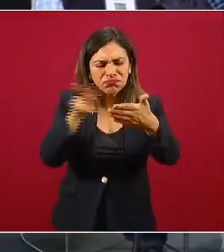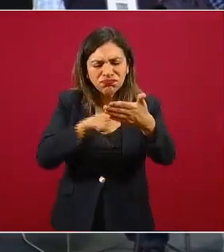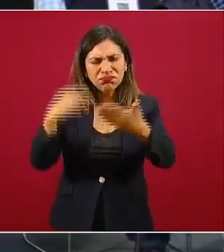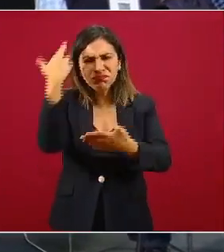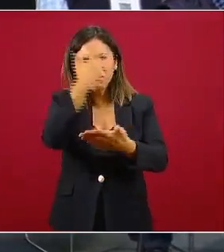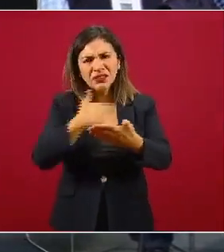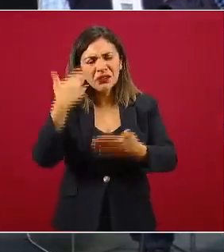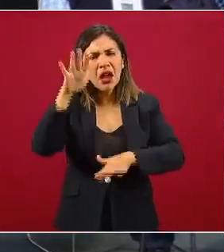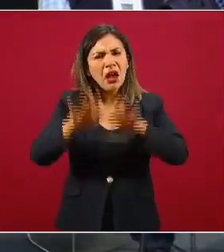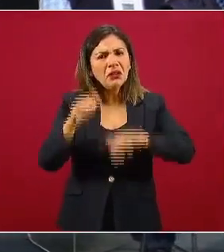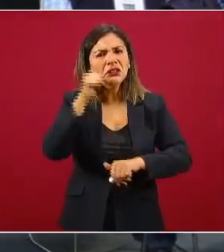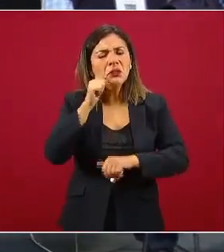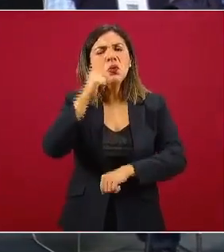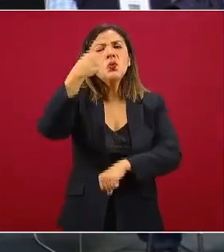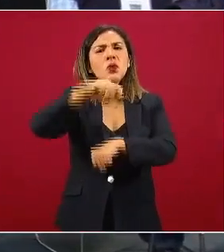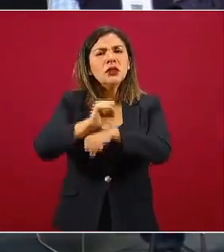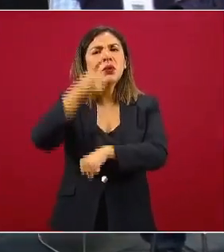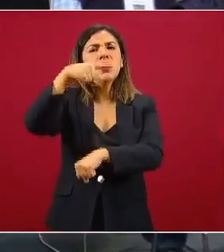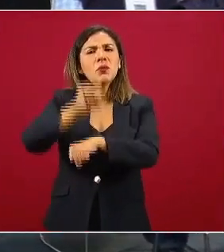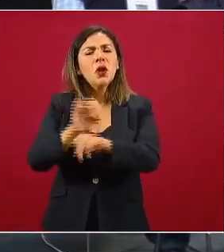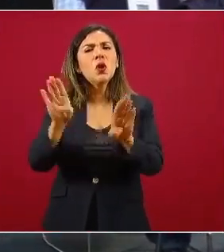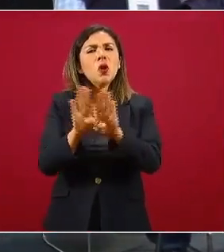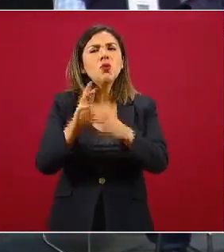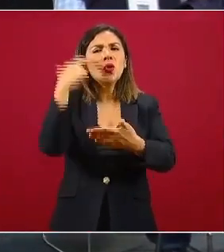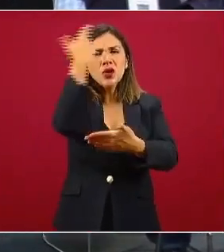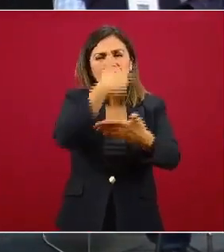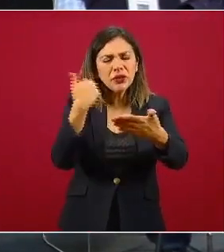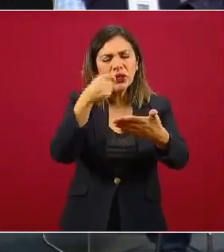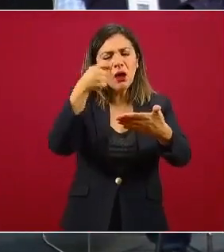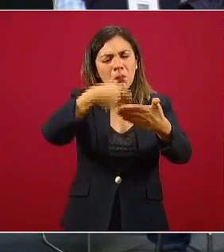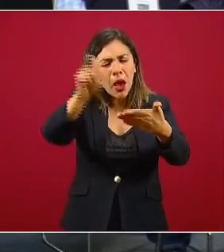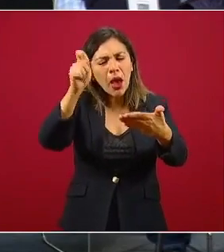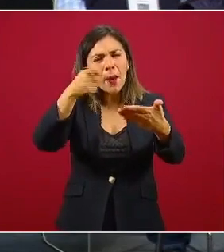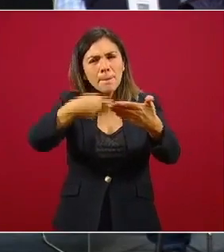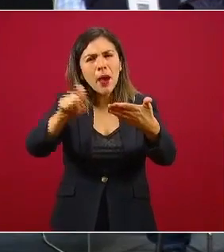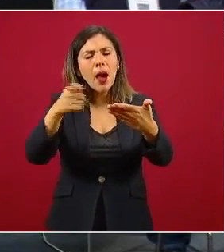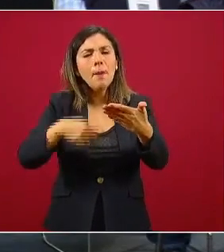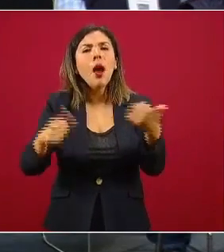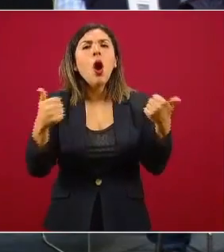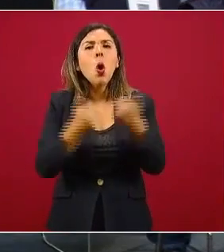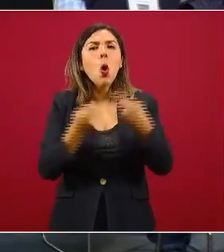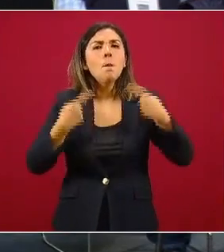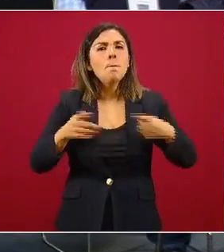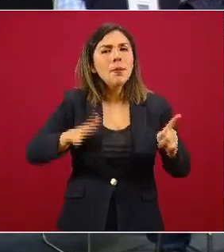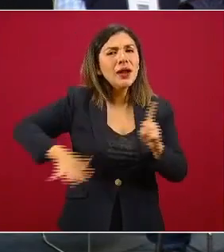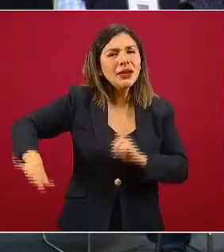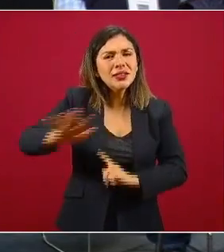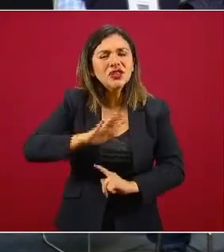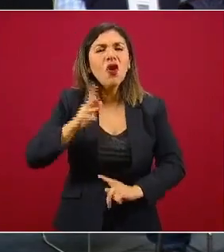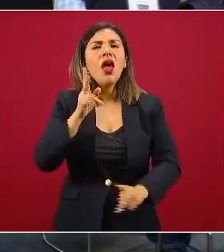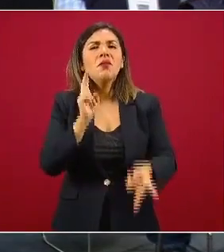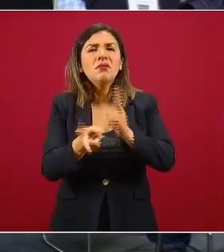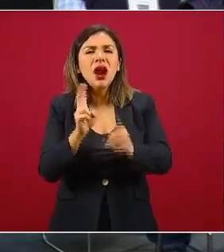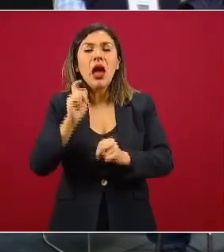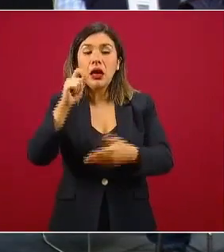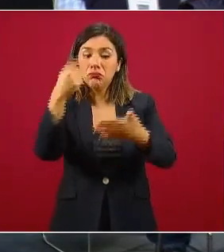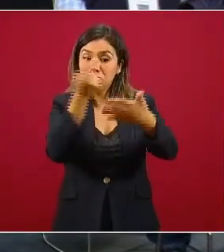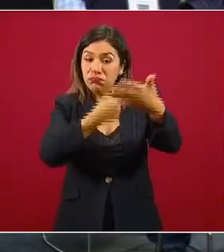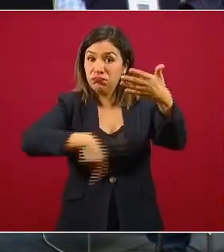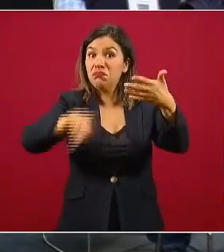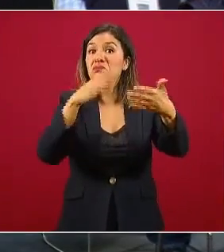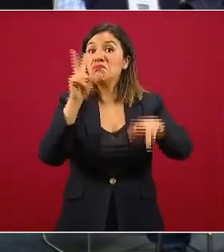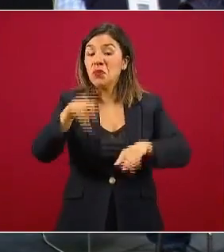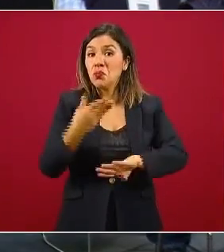tenemos oportunidad, una vez a la semana, vamos revisando punto por punto con la audiencia y revisando todo el ensayo, que es muy